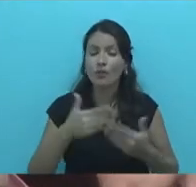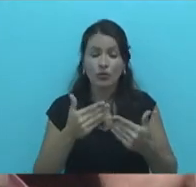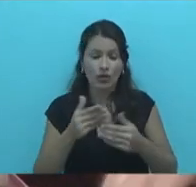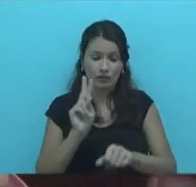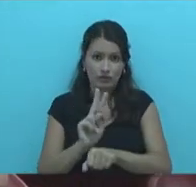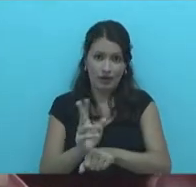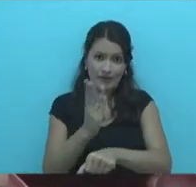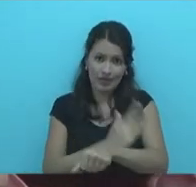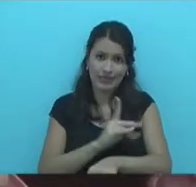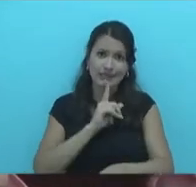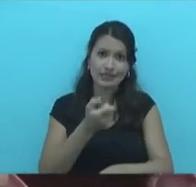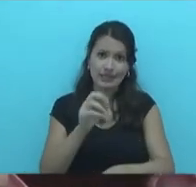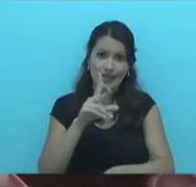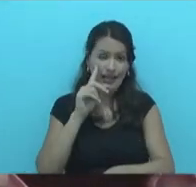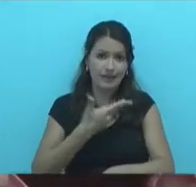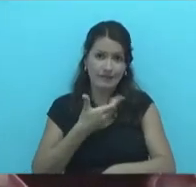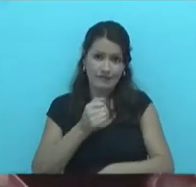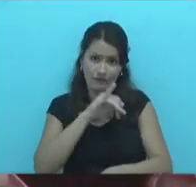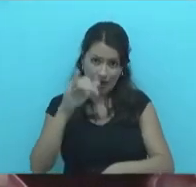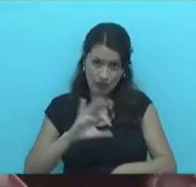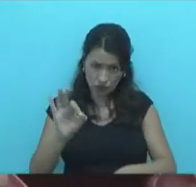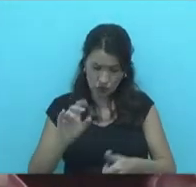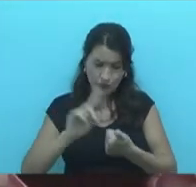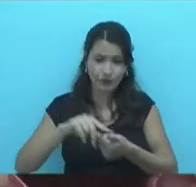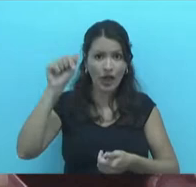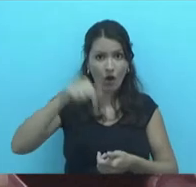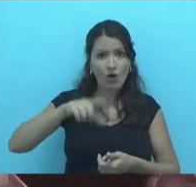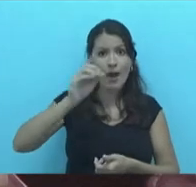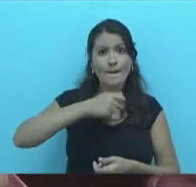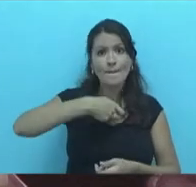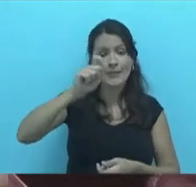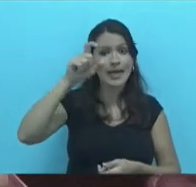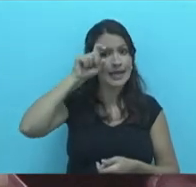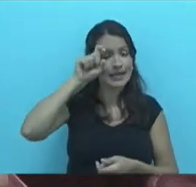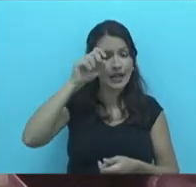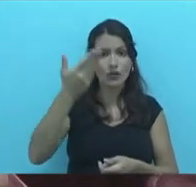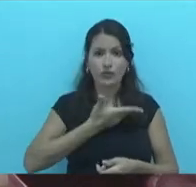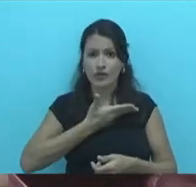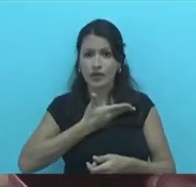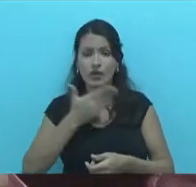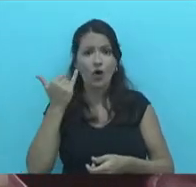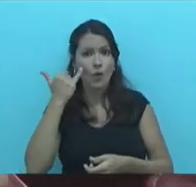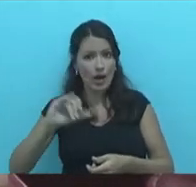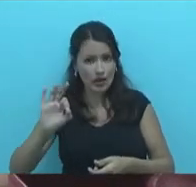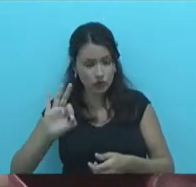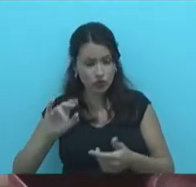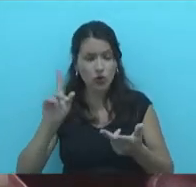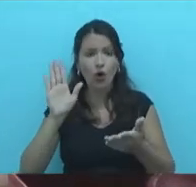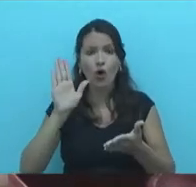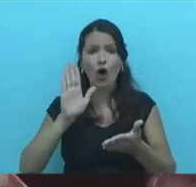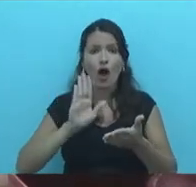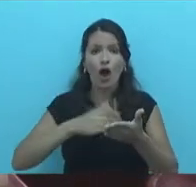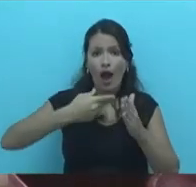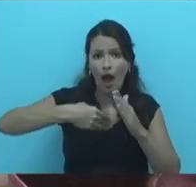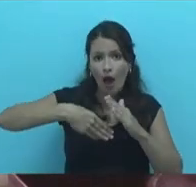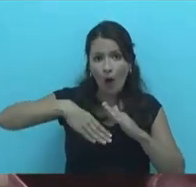ya vamos a tener, ya tenemos en el mes de enero, de febrero y de marzo respecto a la cuestión eléctrica, que